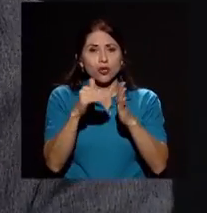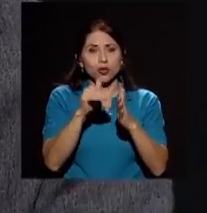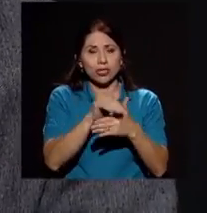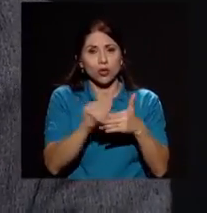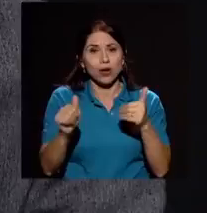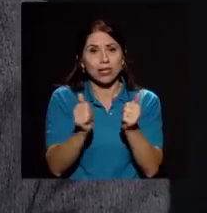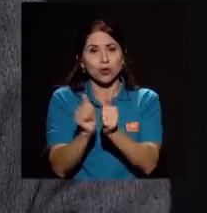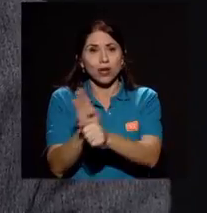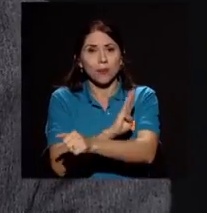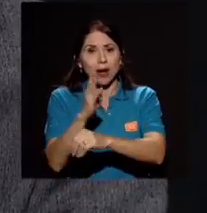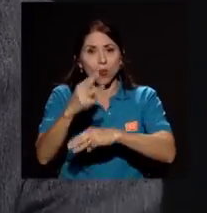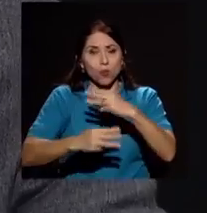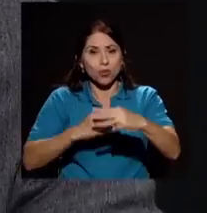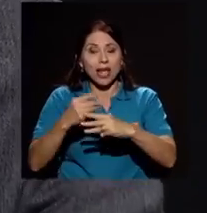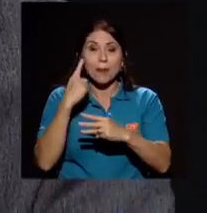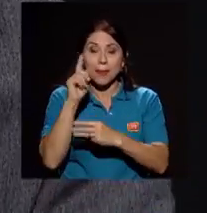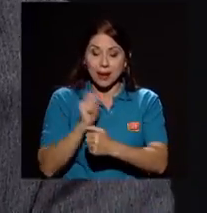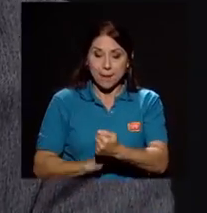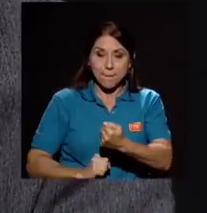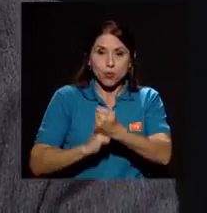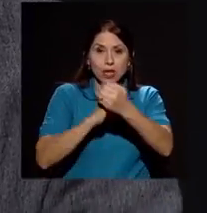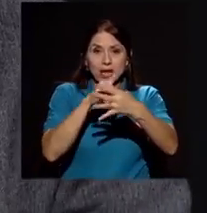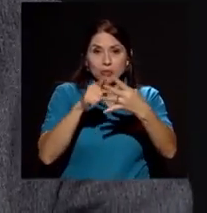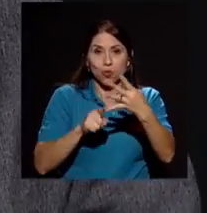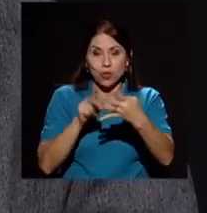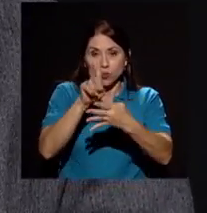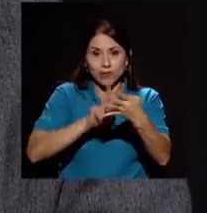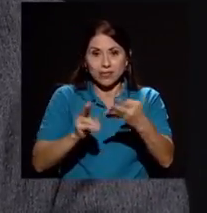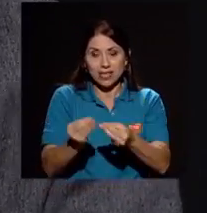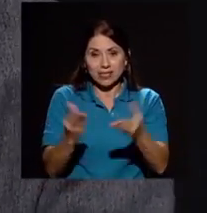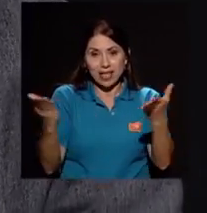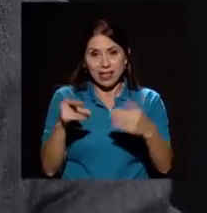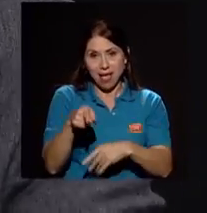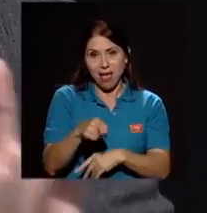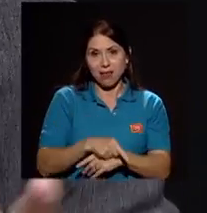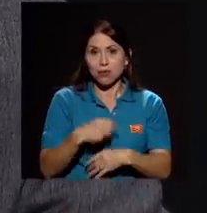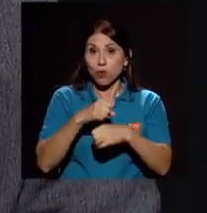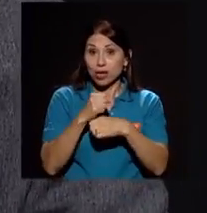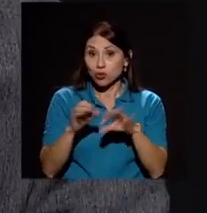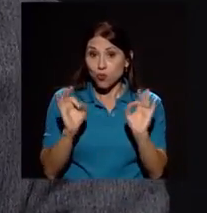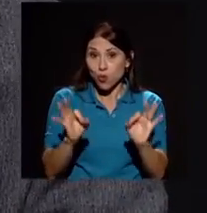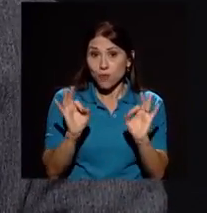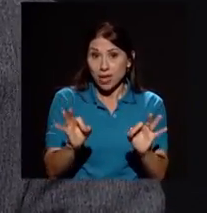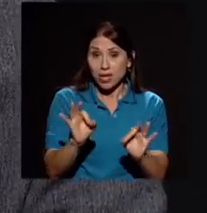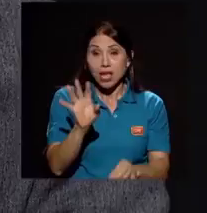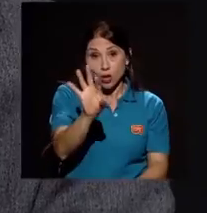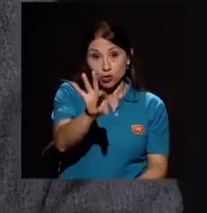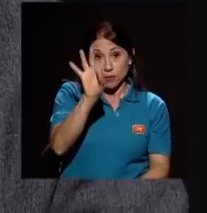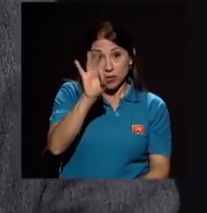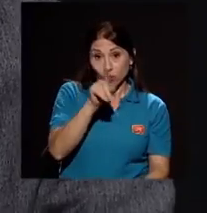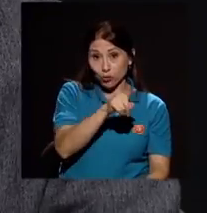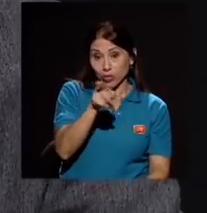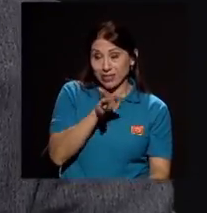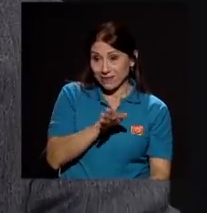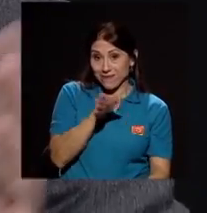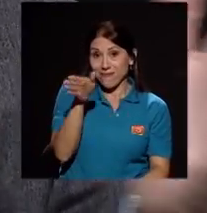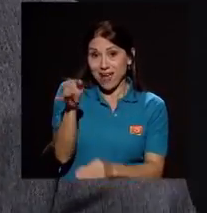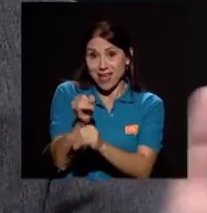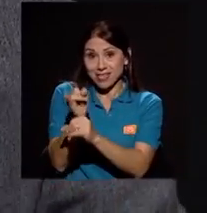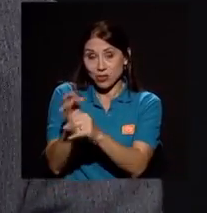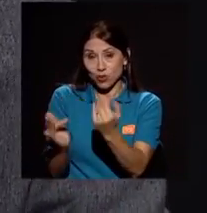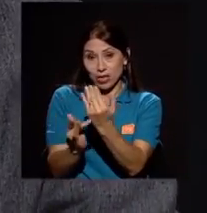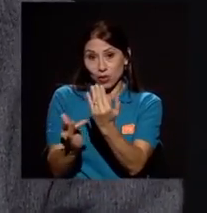apoyar las cuatro universidades estatales en este campo y lo han hecho muy bien los invito a que vayan al tecnológico a ver las